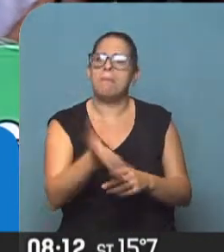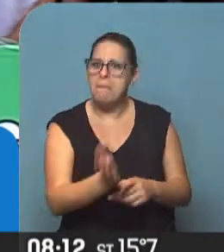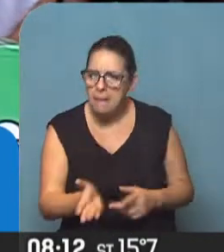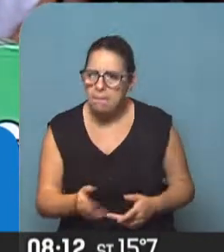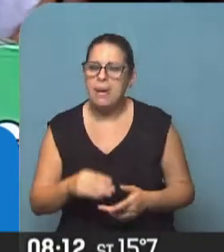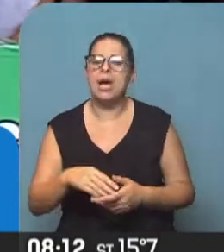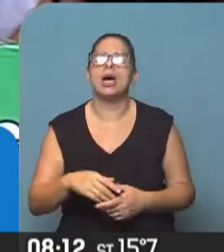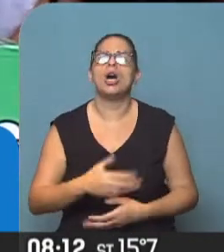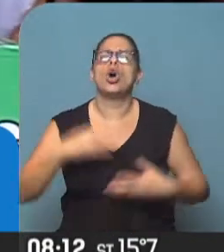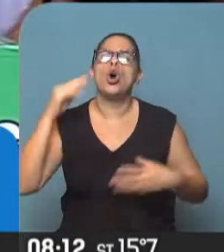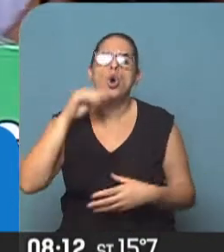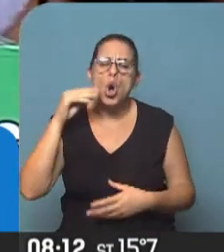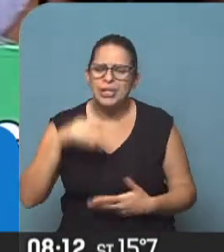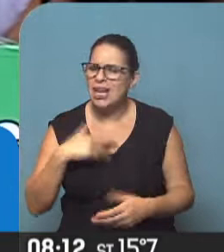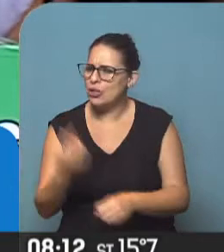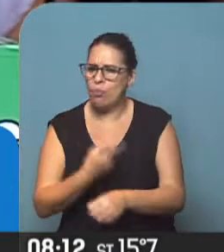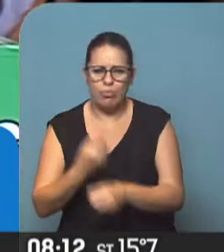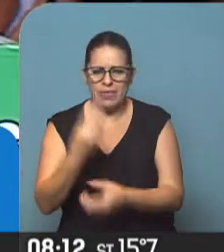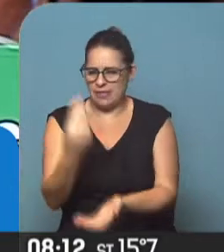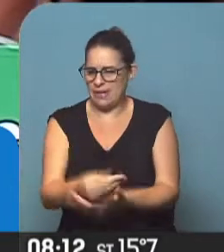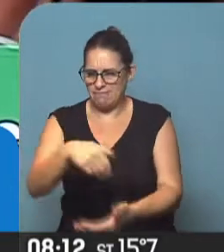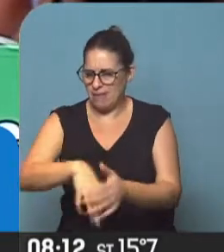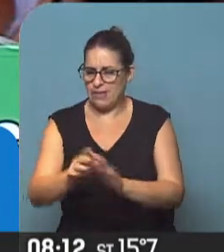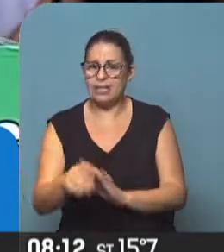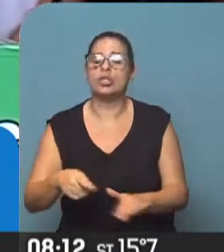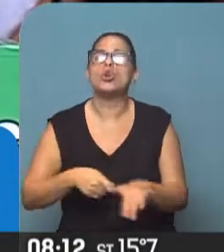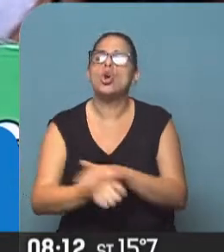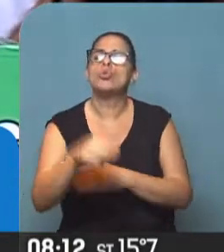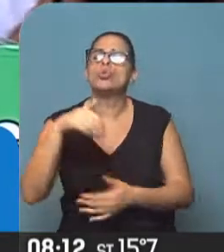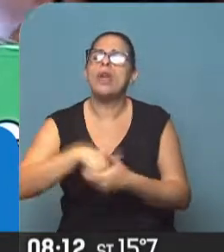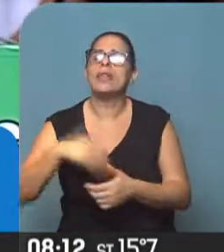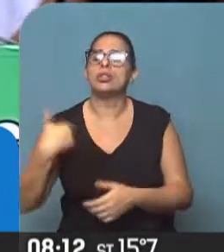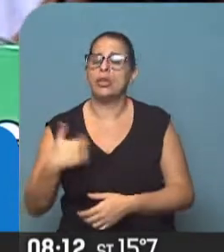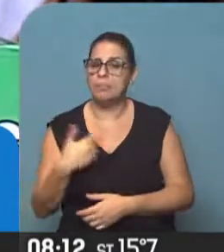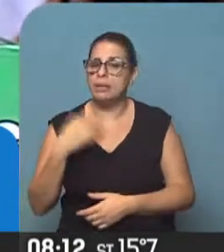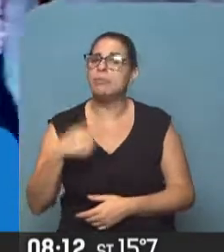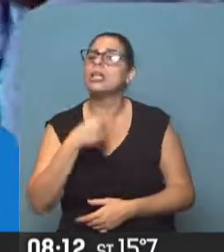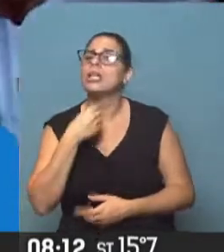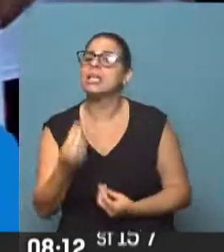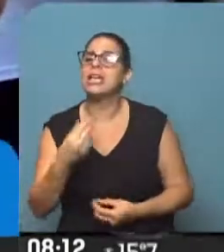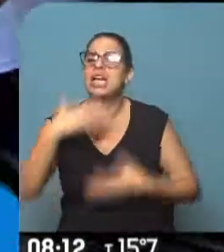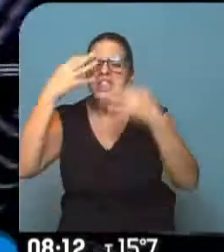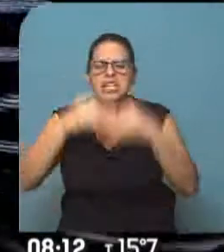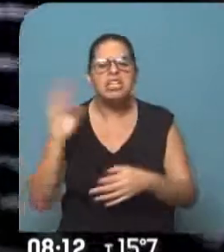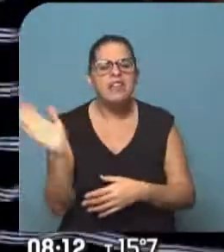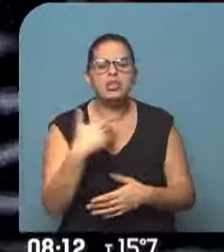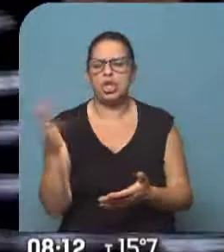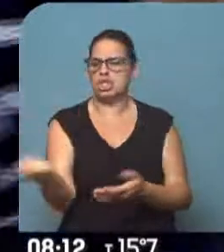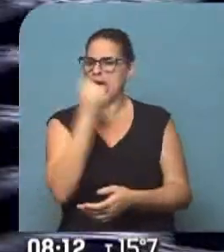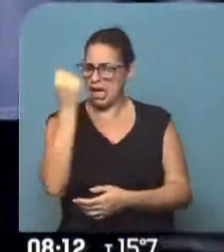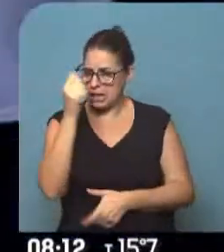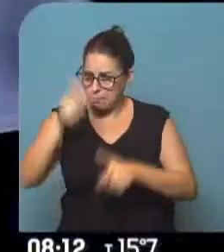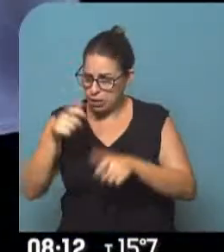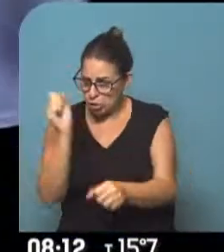Los gorilas no pueden estar más en la conducción del país porque nos quieren quitar la dignidad a los